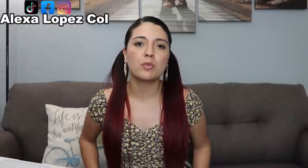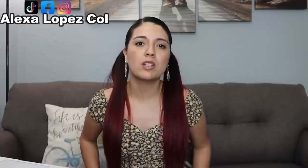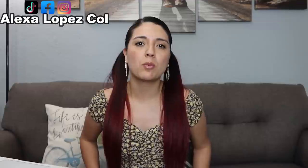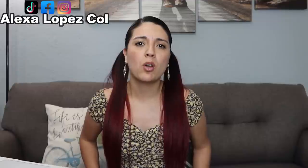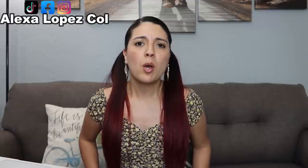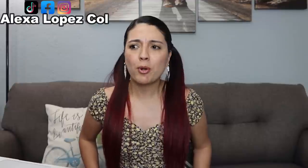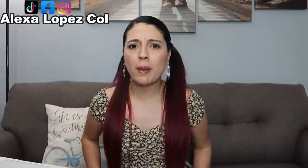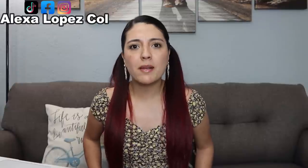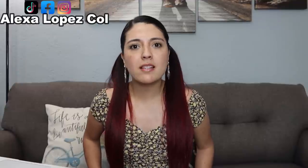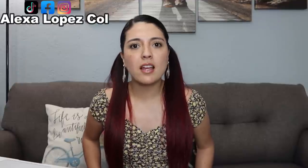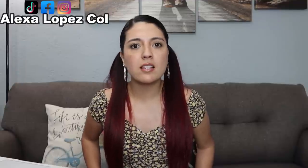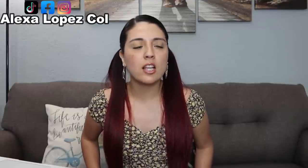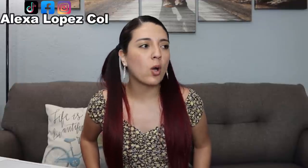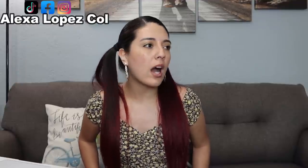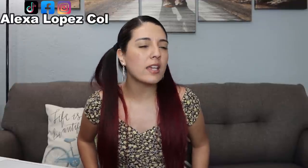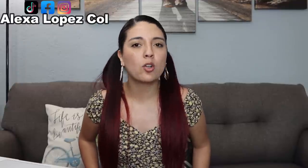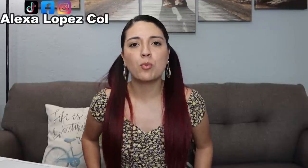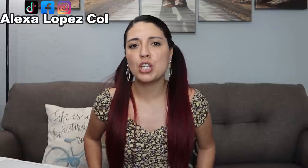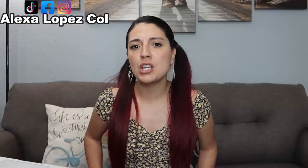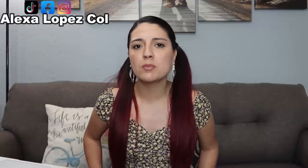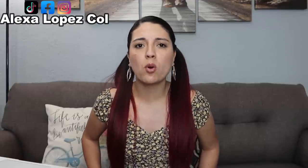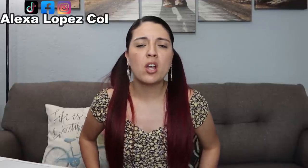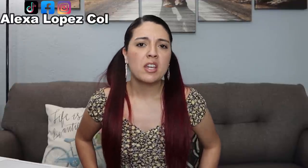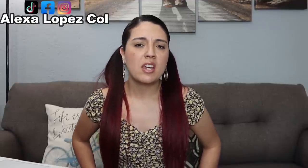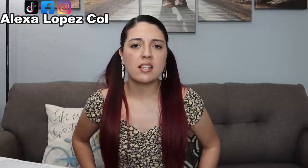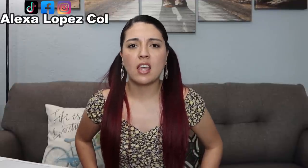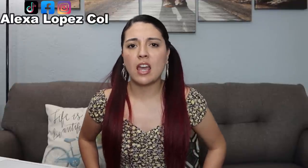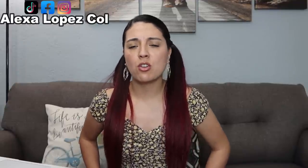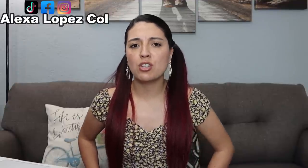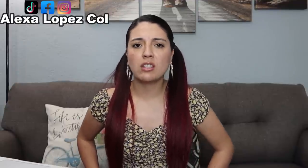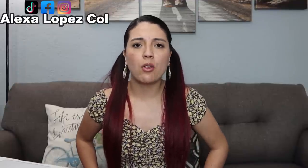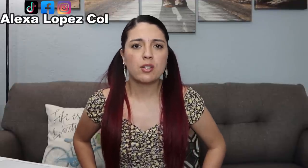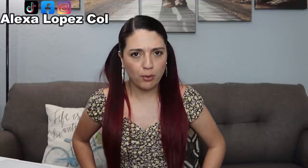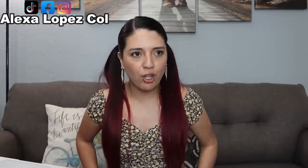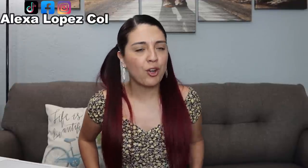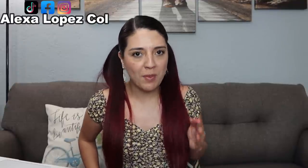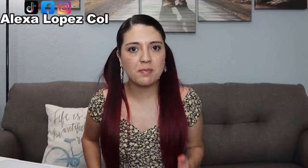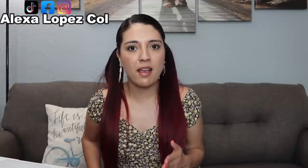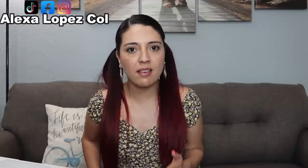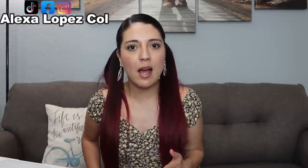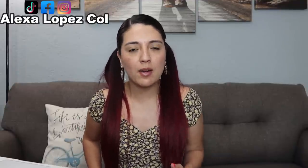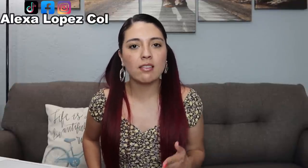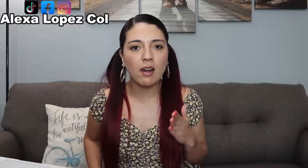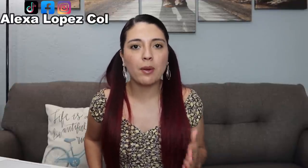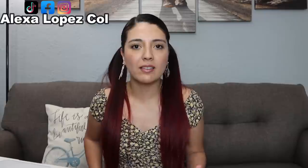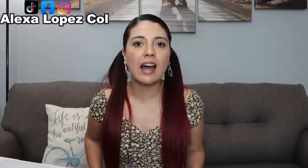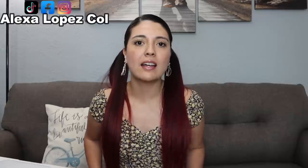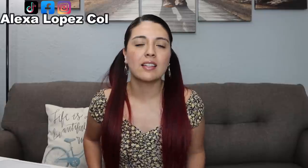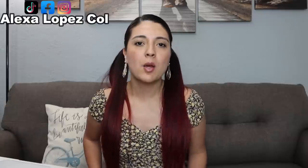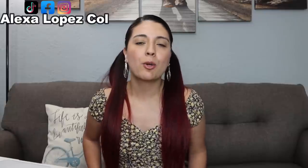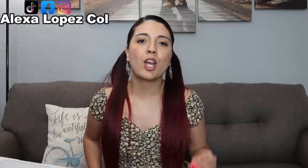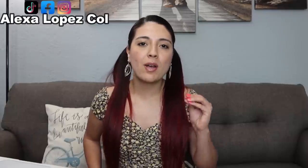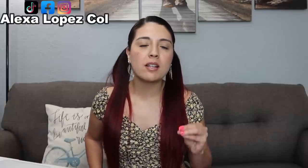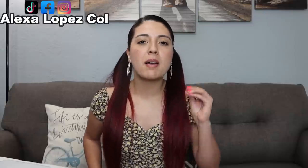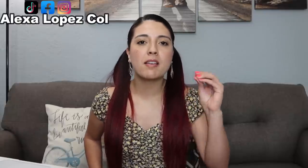tema del comunismo. Porque en vez de estar diciendo, ay, el comunismo y es que los dictadores, ¿por qué no más bien hablan de la